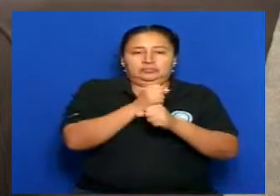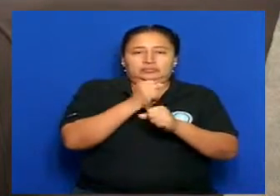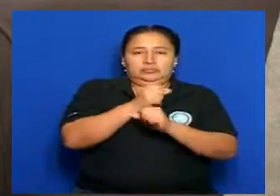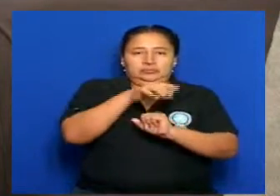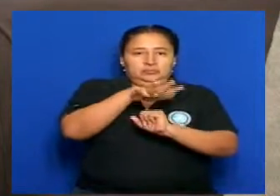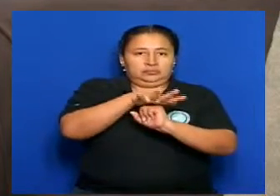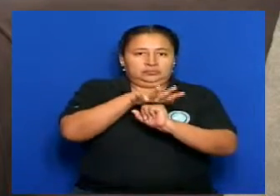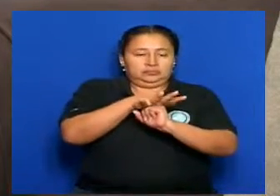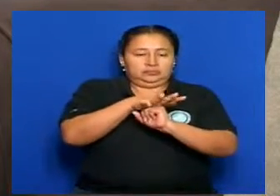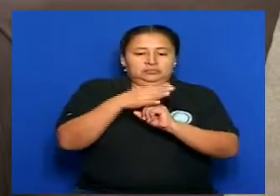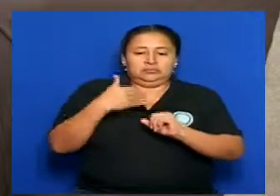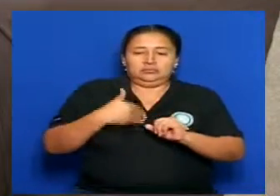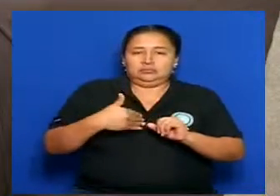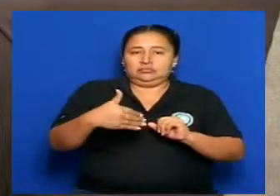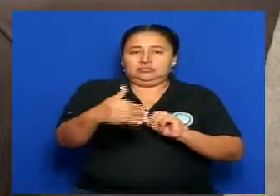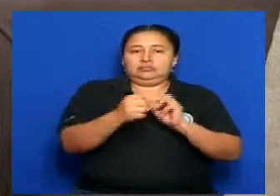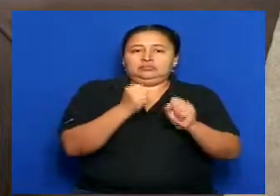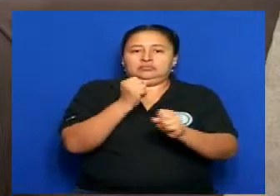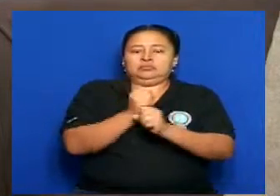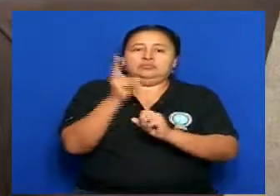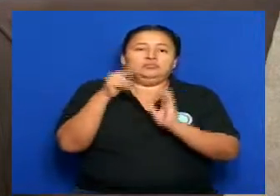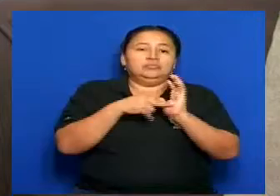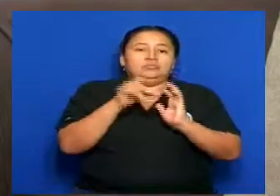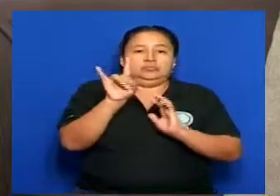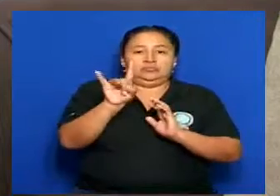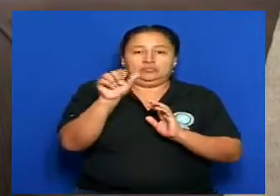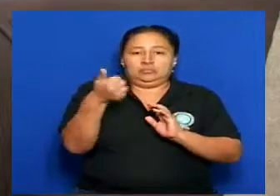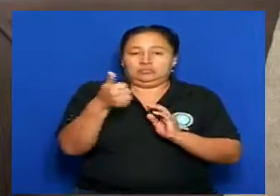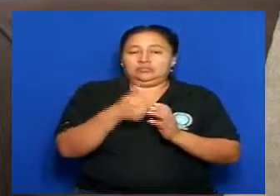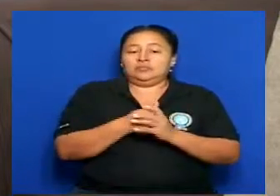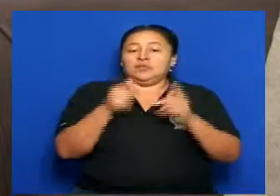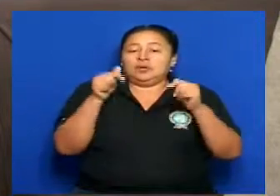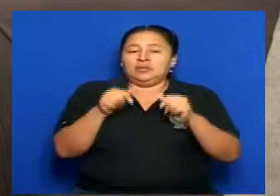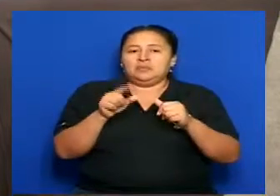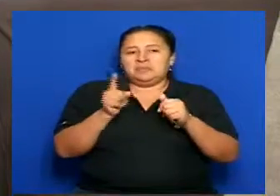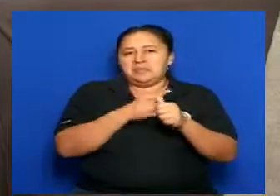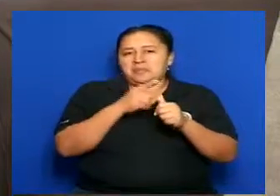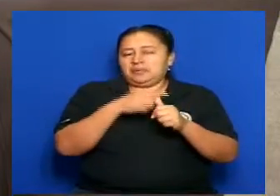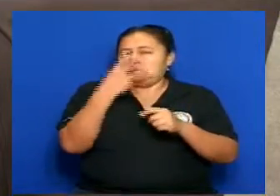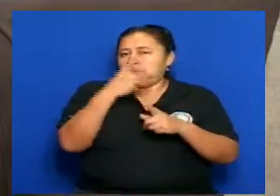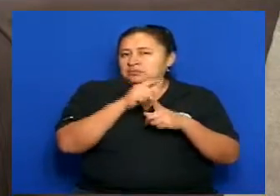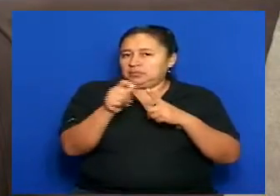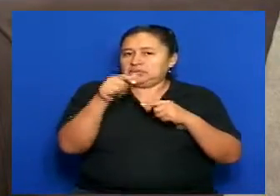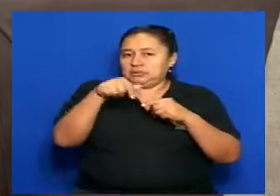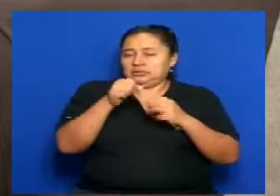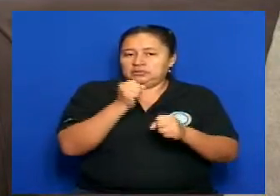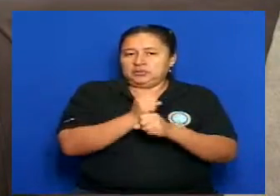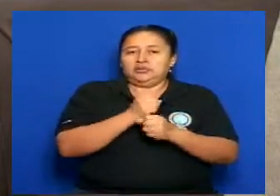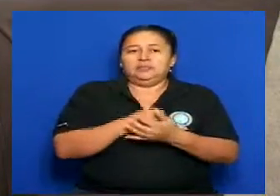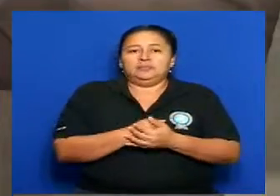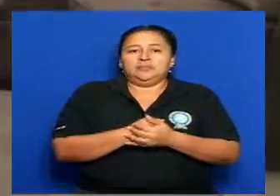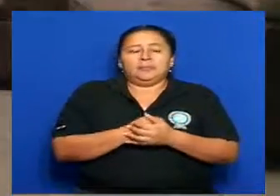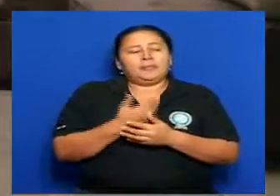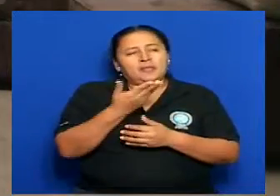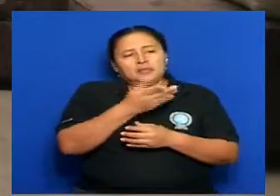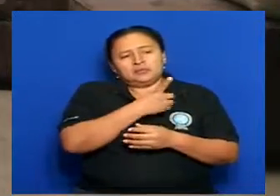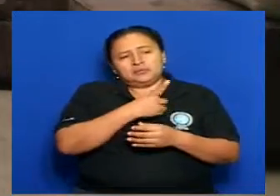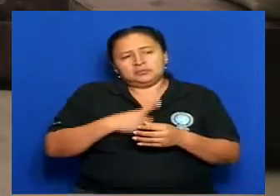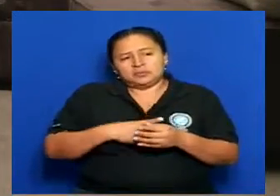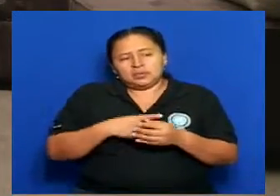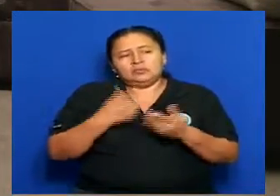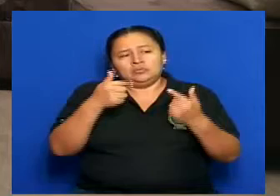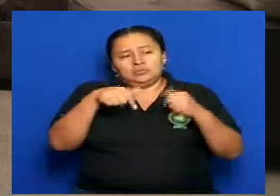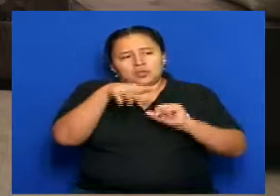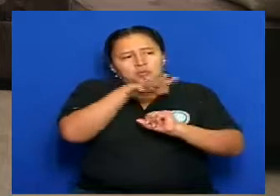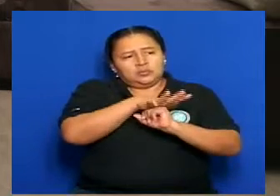durante el 2016 durante el primer trimestre de este año el diputado también en la